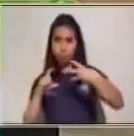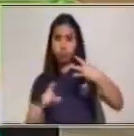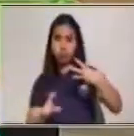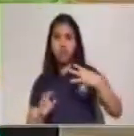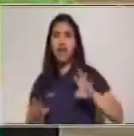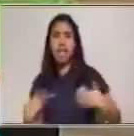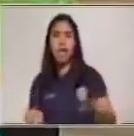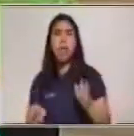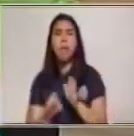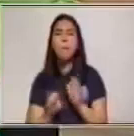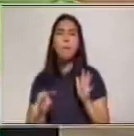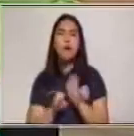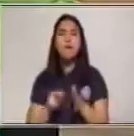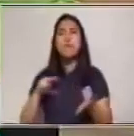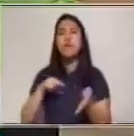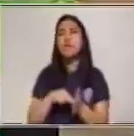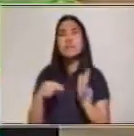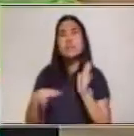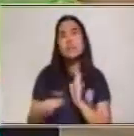que corresponde